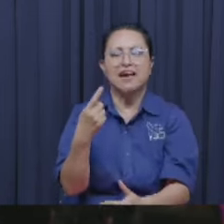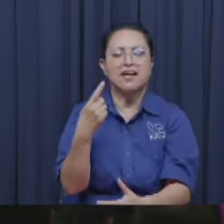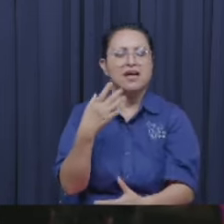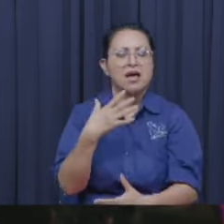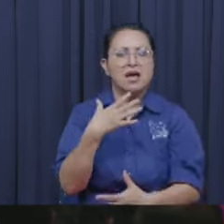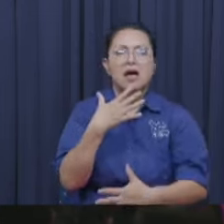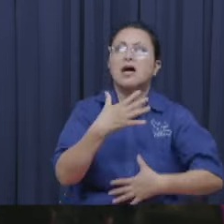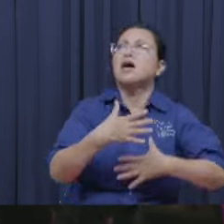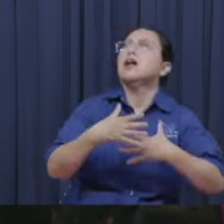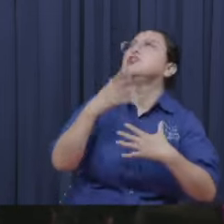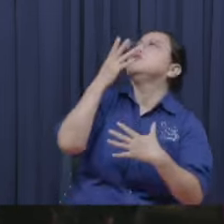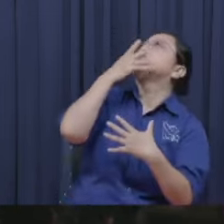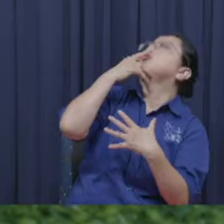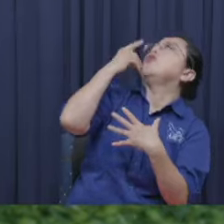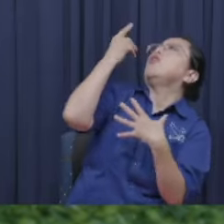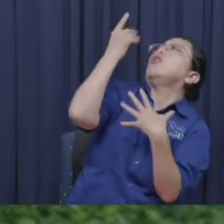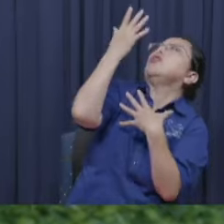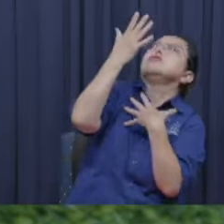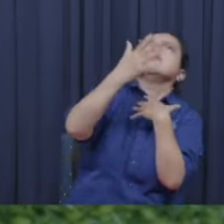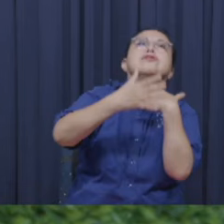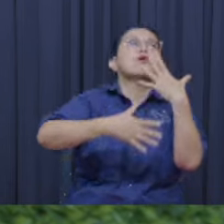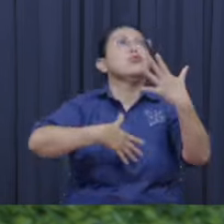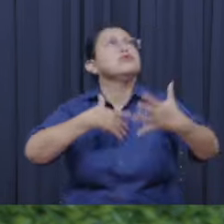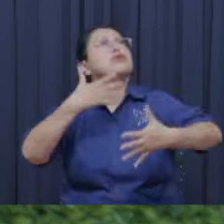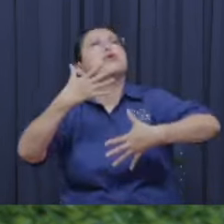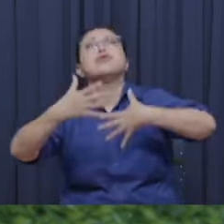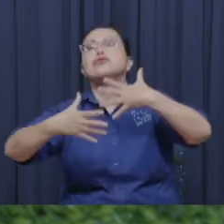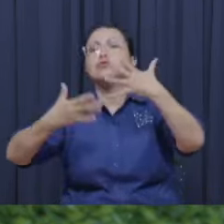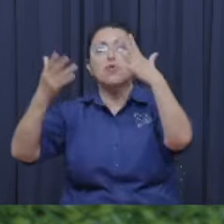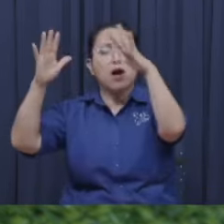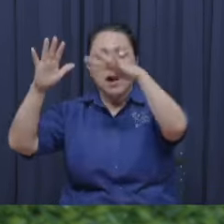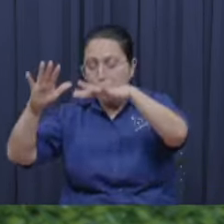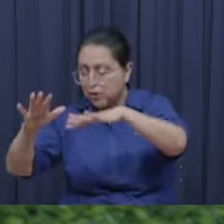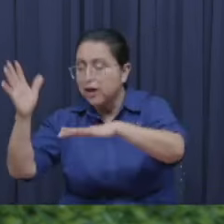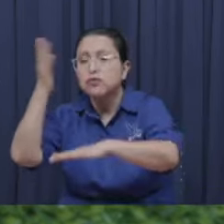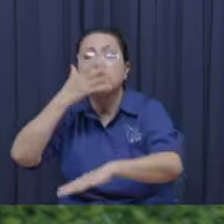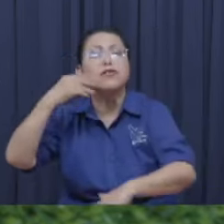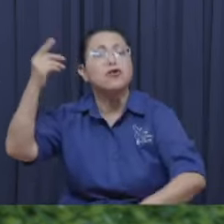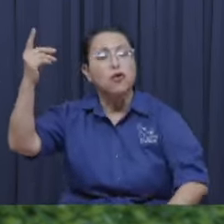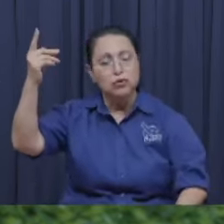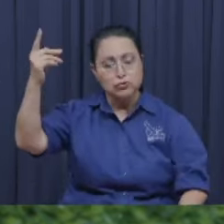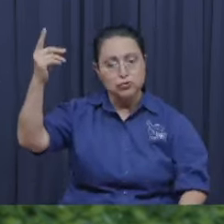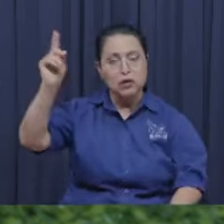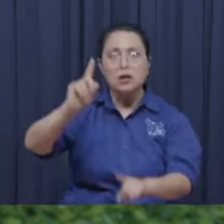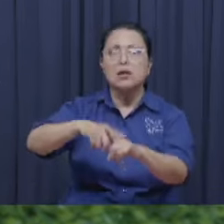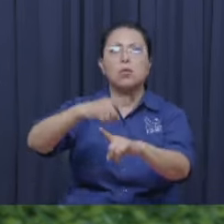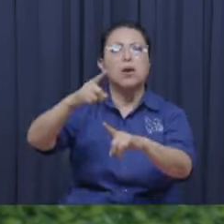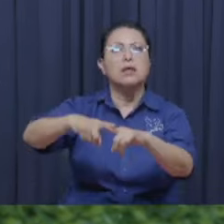¿O habrá sido un ave? Es agua.